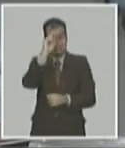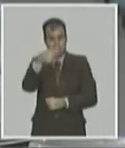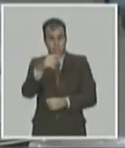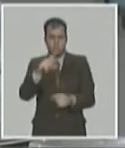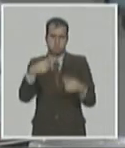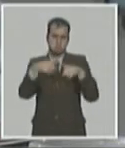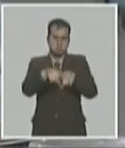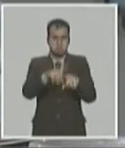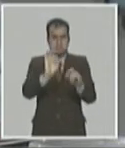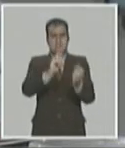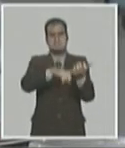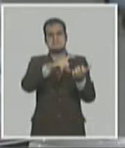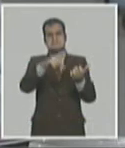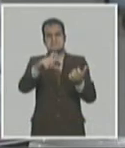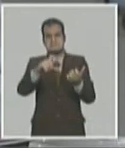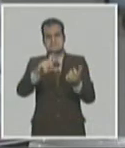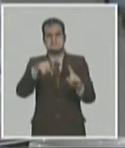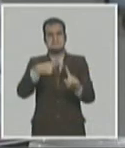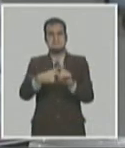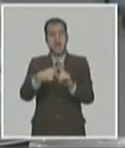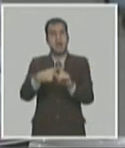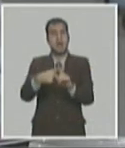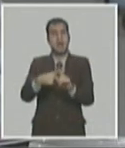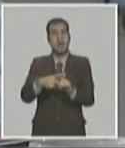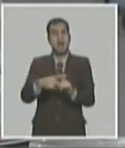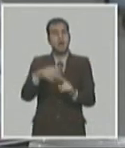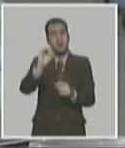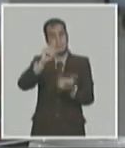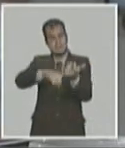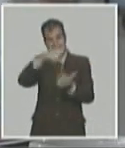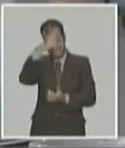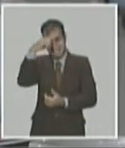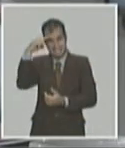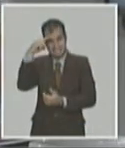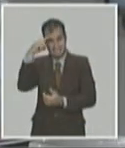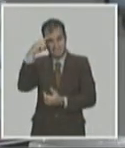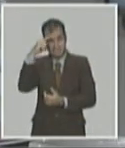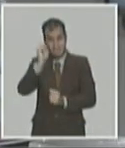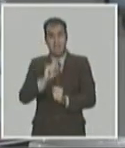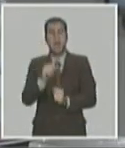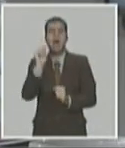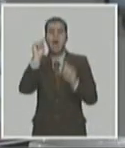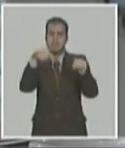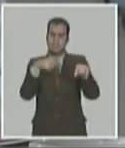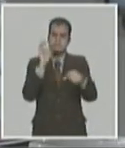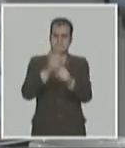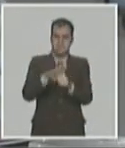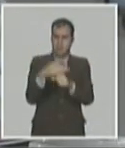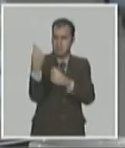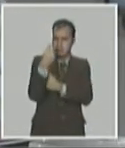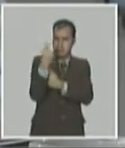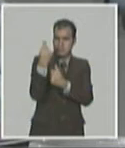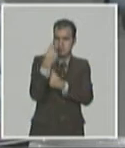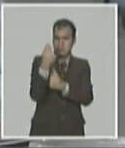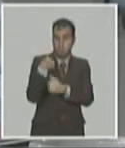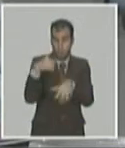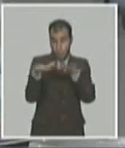Organización Panamericana y Mundial de la Salud, me diseñaron un proceso de preparación que me permitió